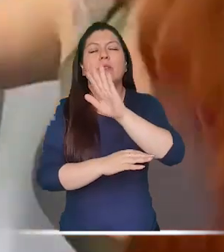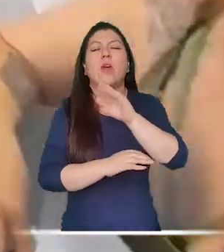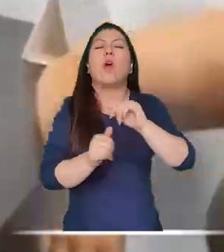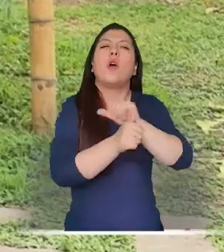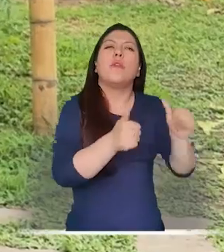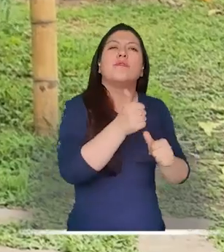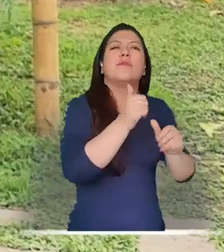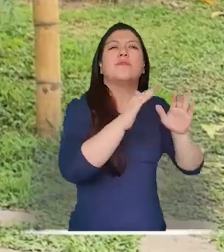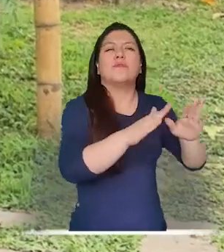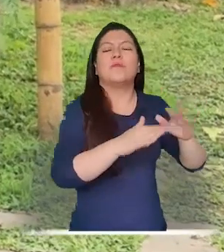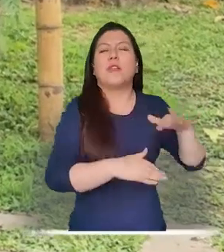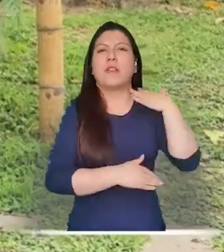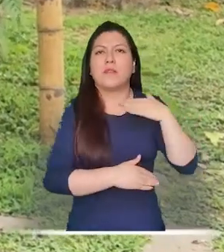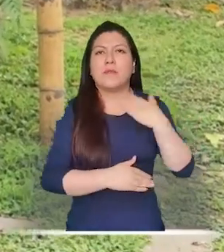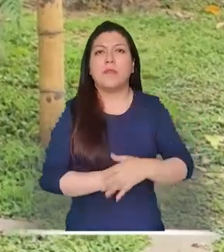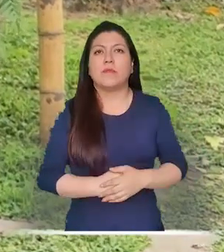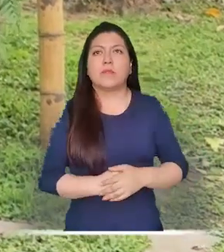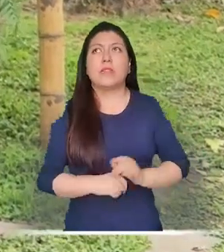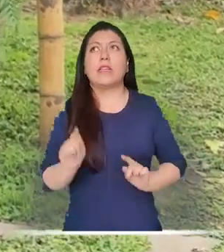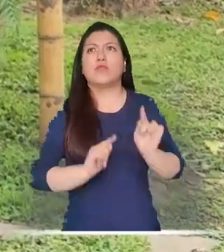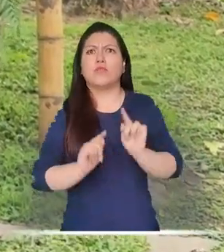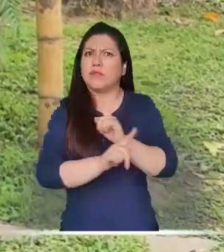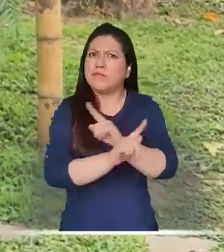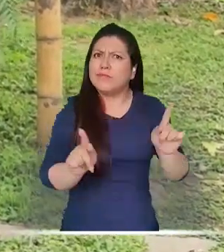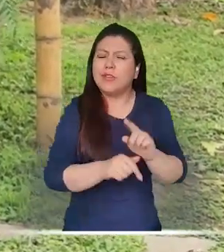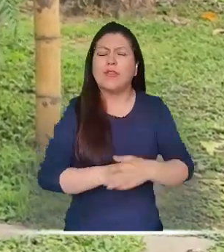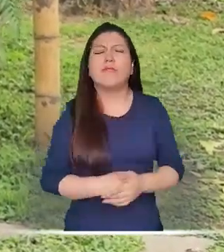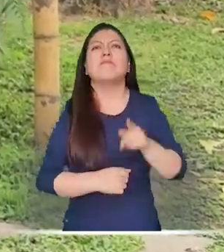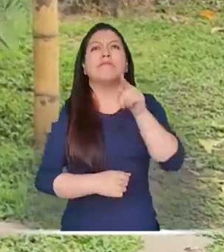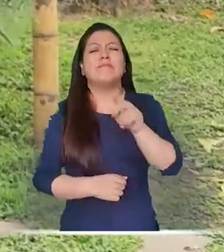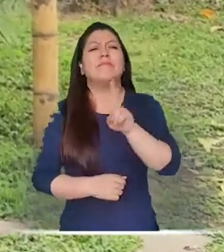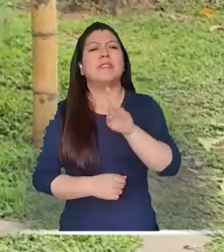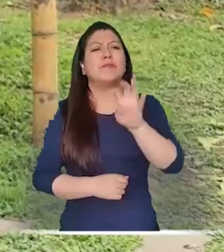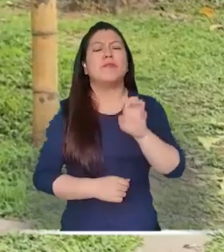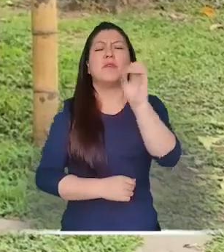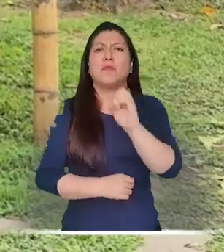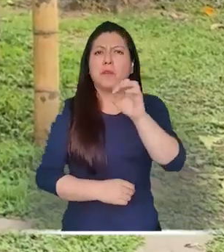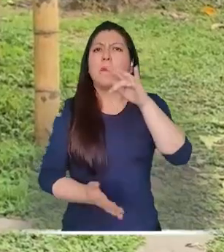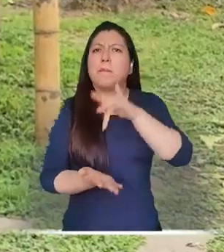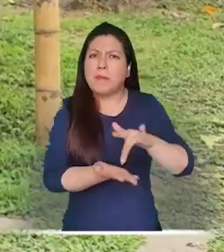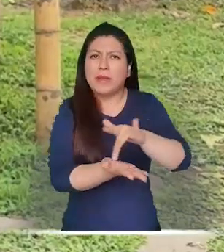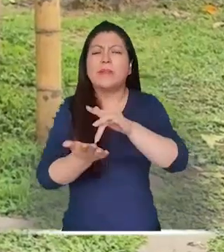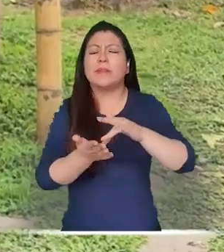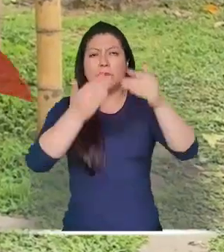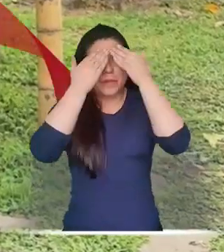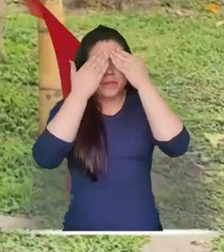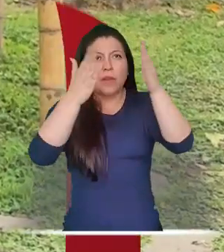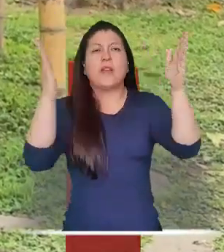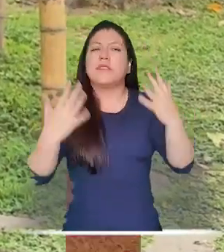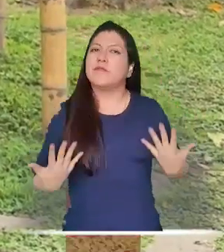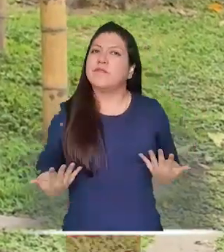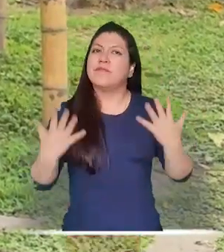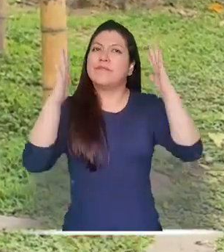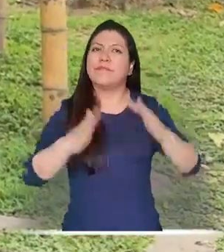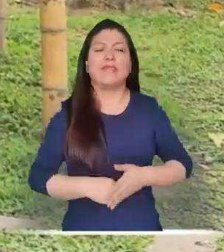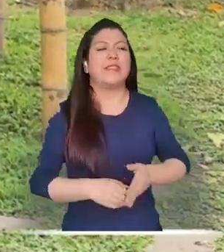de Armenia. Así que no hay excusas para que el próximo 29 de octubre participes de la Fiesta de la Democracia. Registraduría Nacional